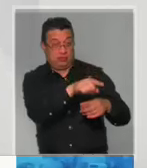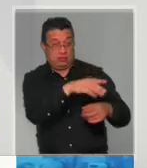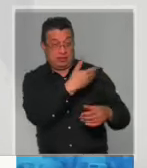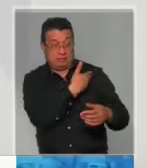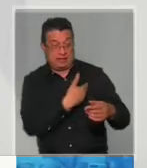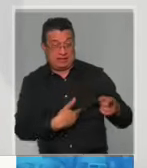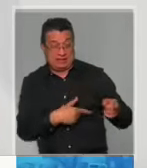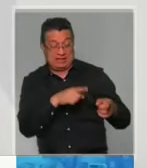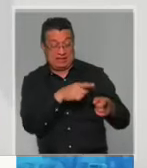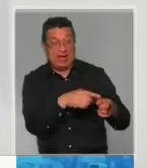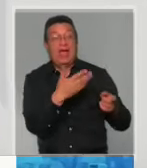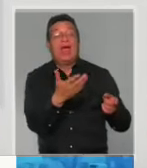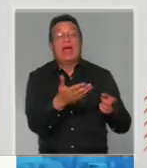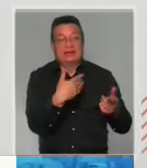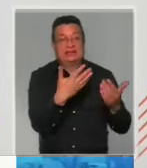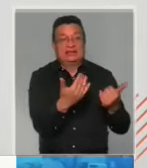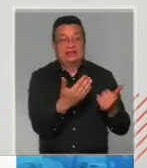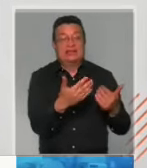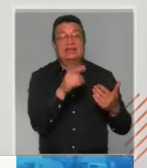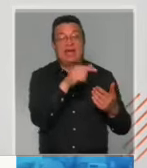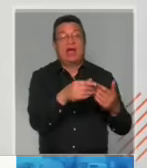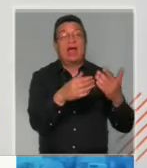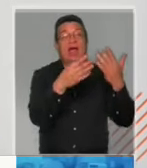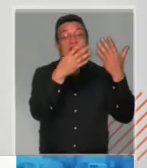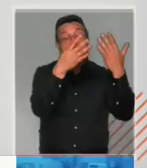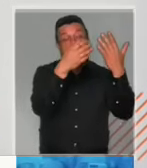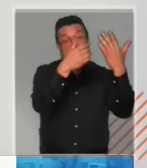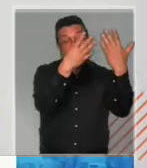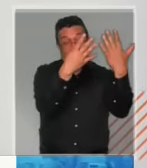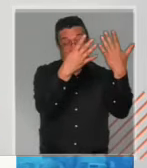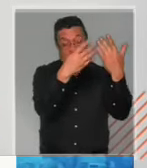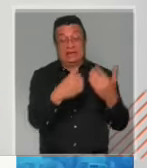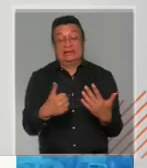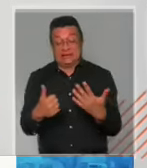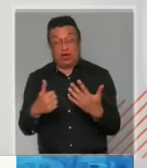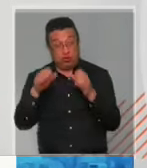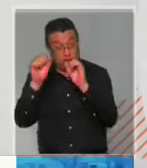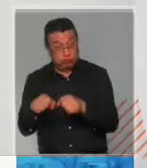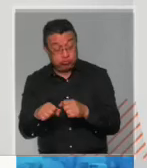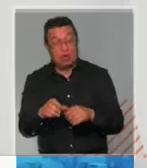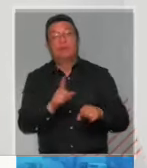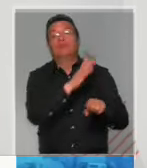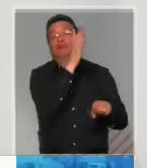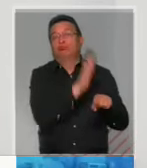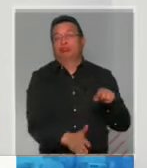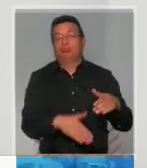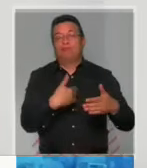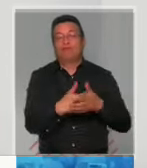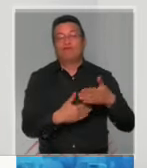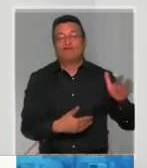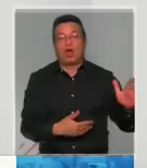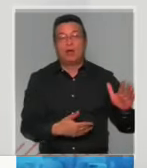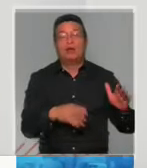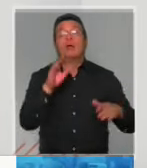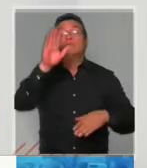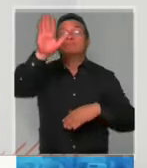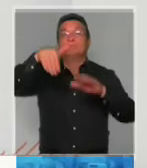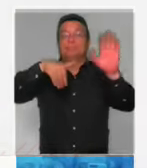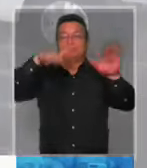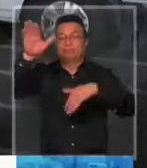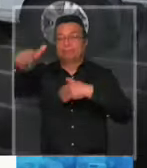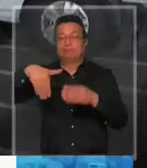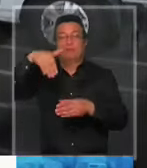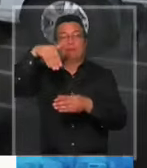Constitucional, donde se necesitan 6 de 9 votos para que el mandatario quede destituido de su cargo y se convoque a nuevas